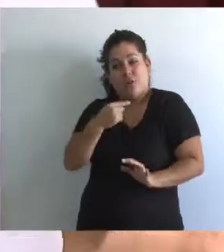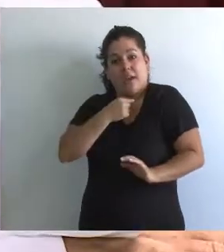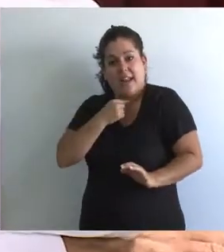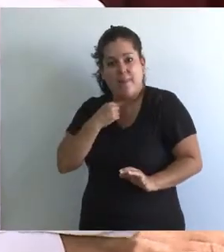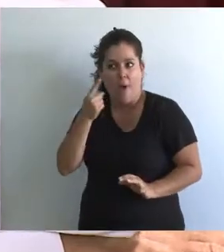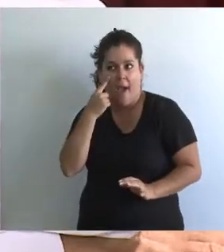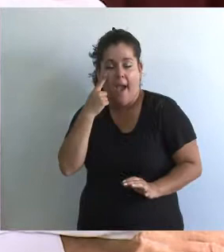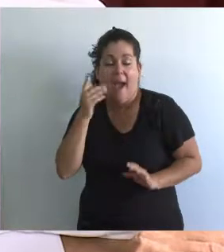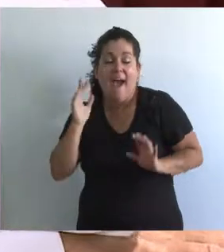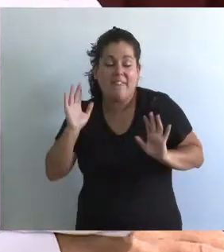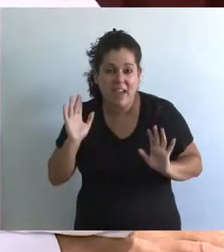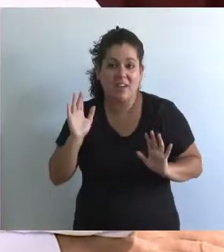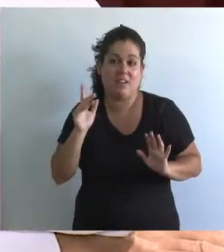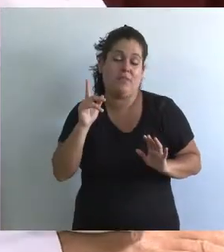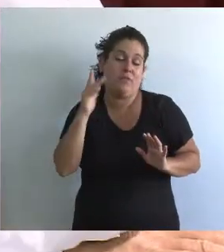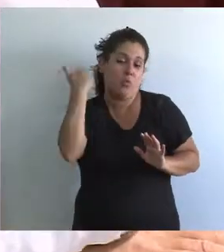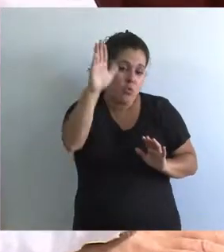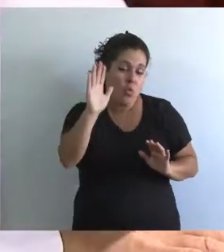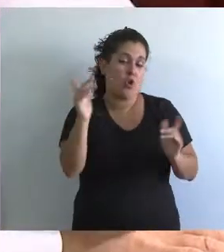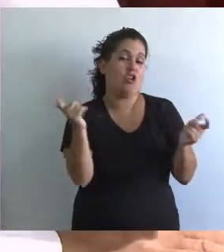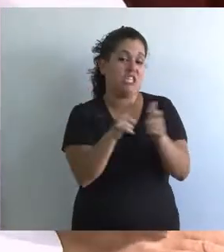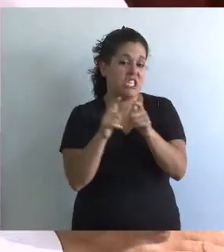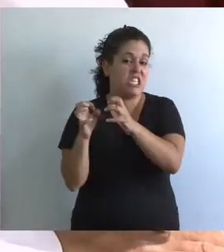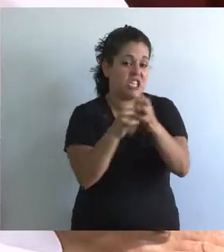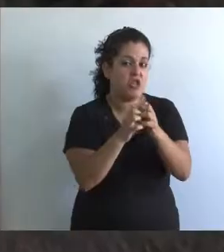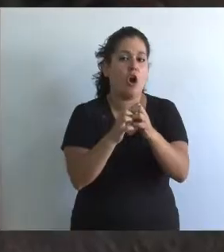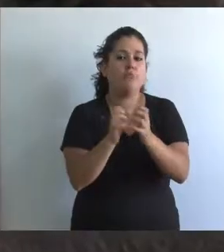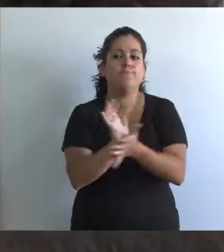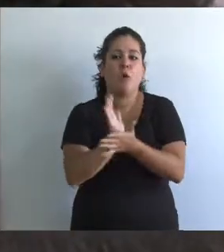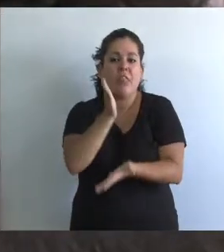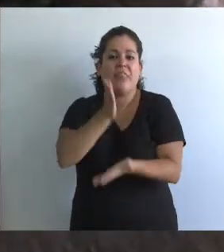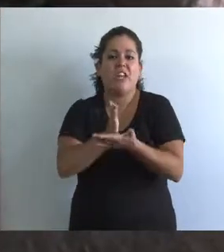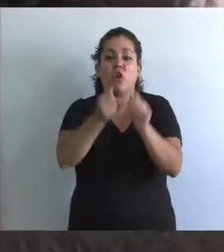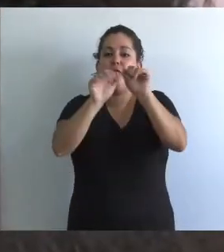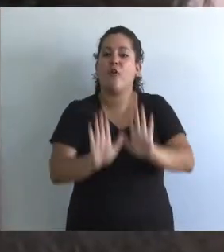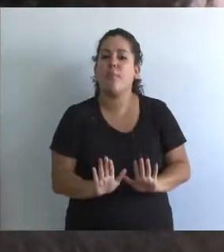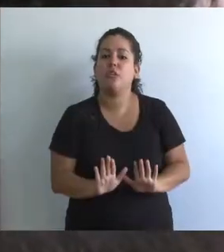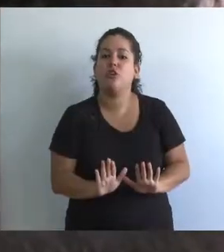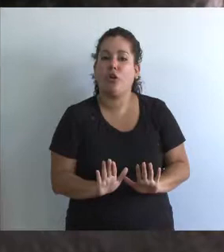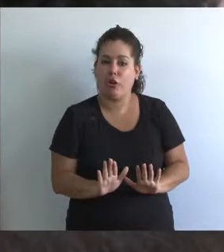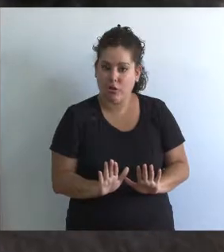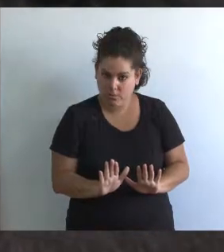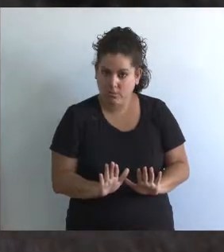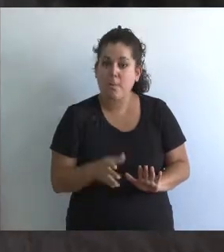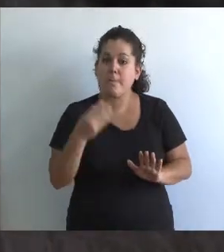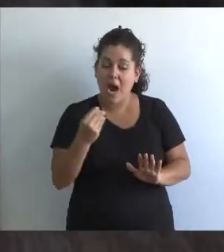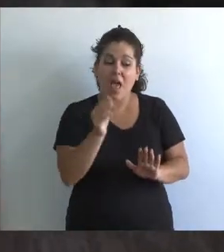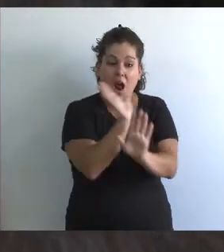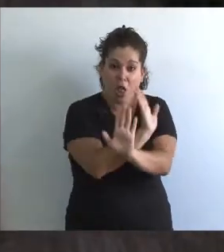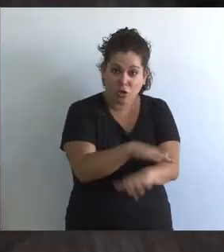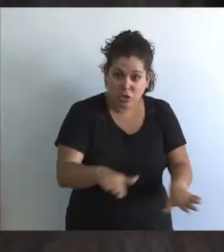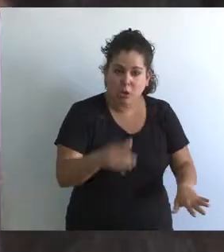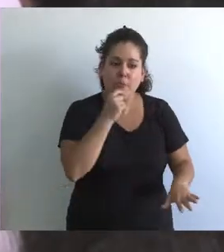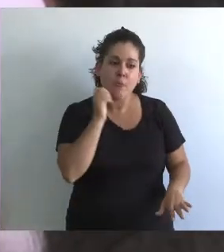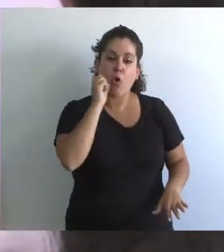de tratar en la misma sesión, que es el derecho a formación. Lo que vos estás planteando, el derecho a formación que se plantea con los pibes